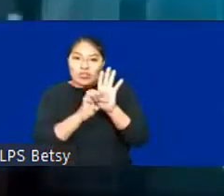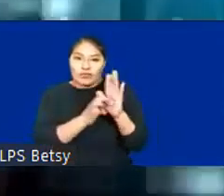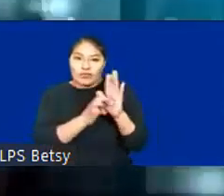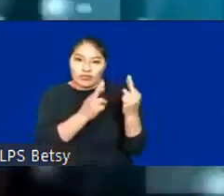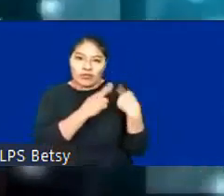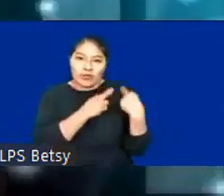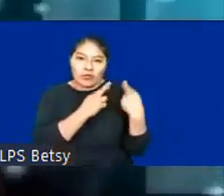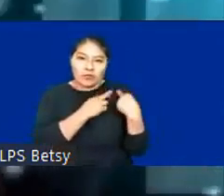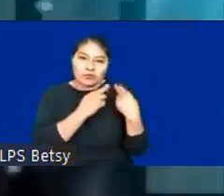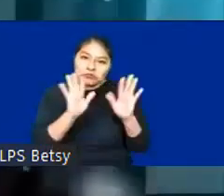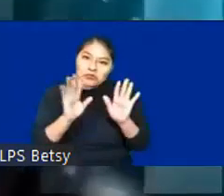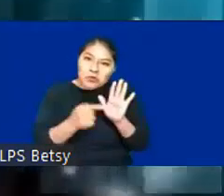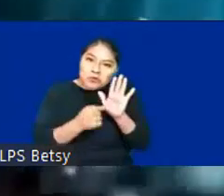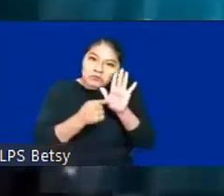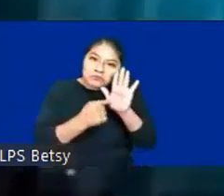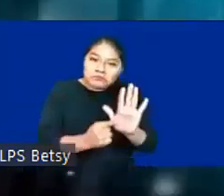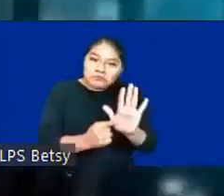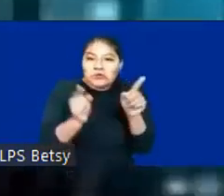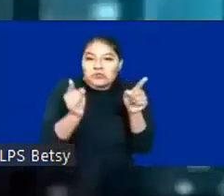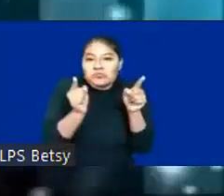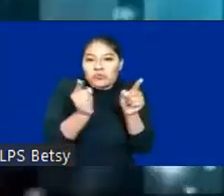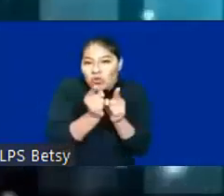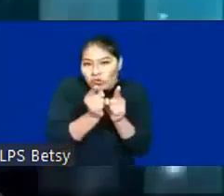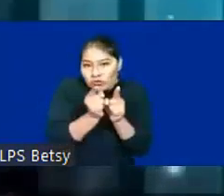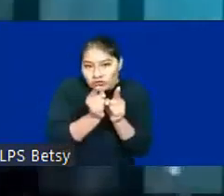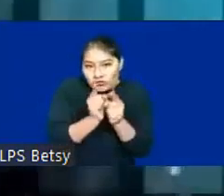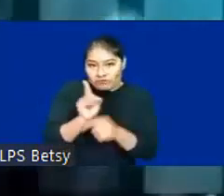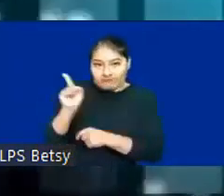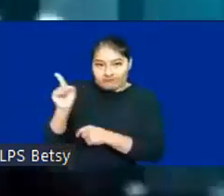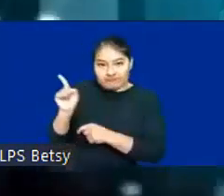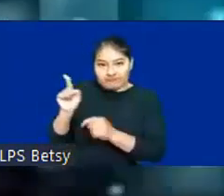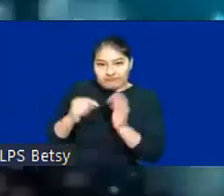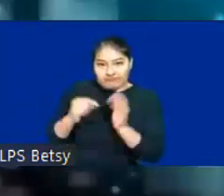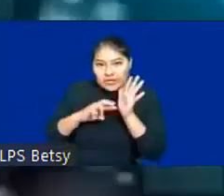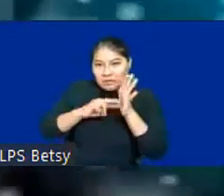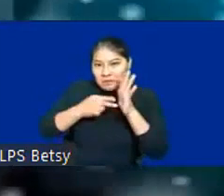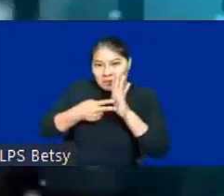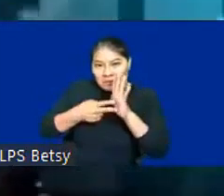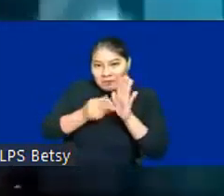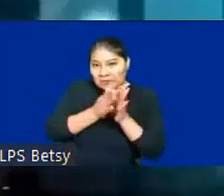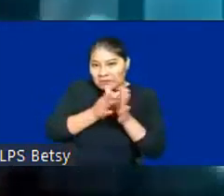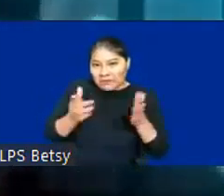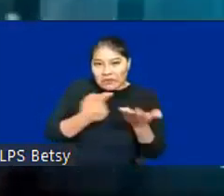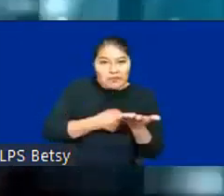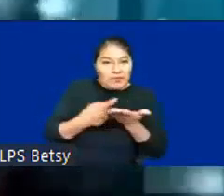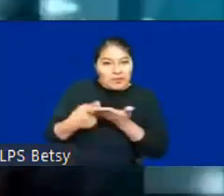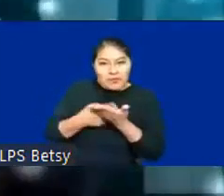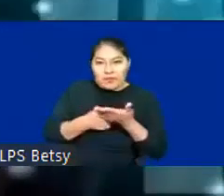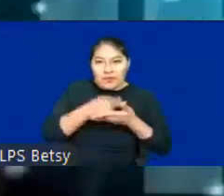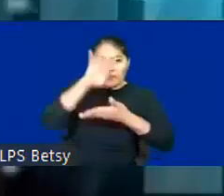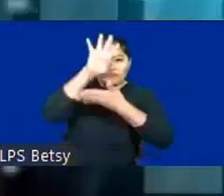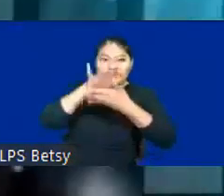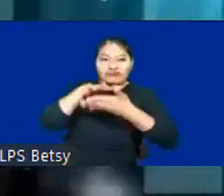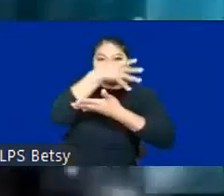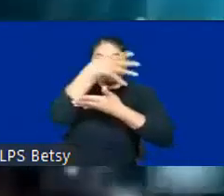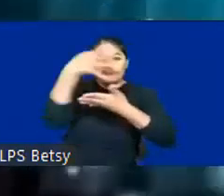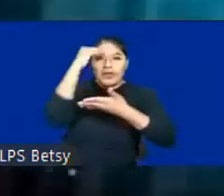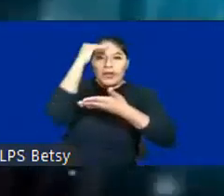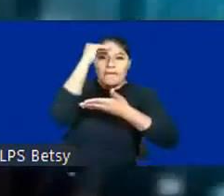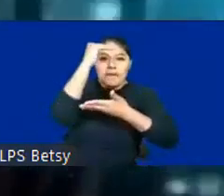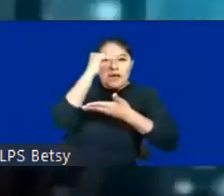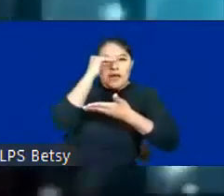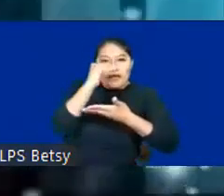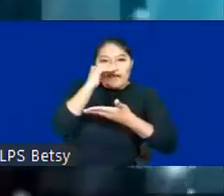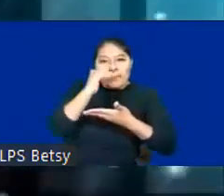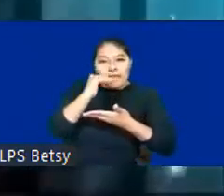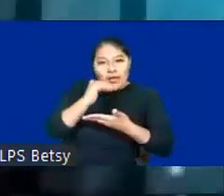el trabajo que se hizo con las diferentes instancias de la entidad, ¿no? Liderada esta parte estratégica por la